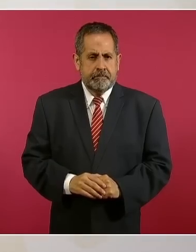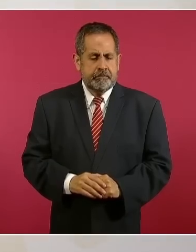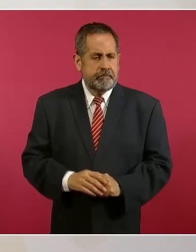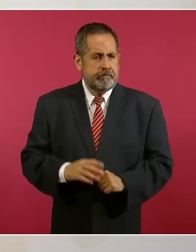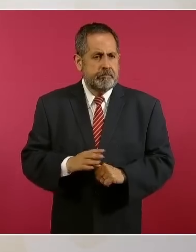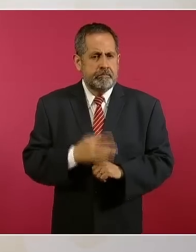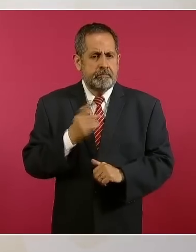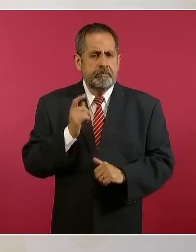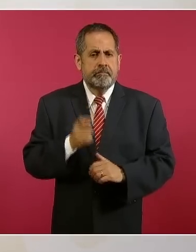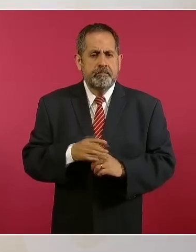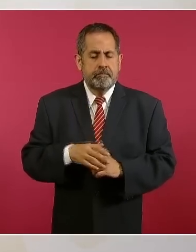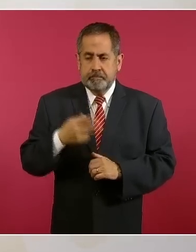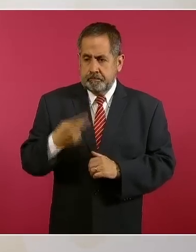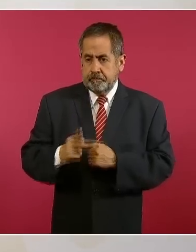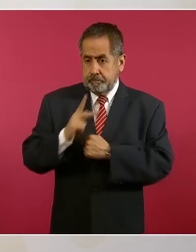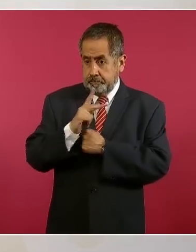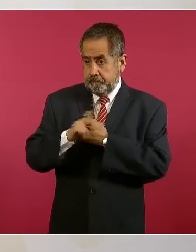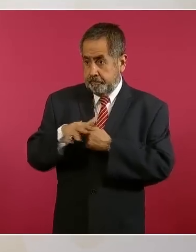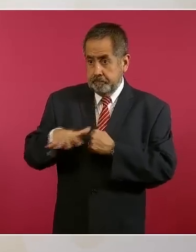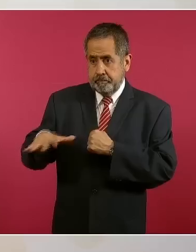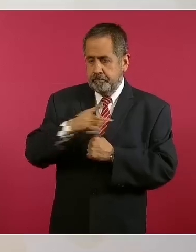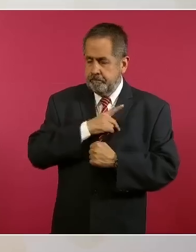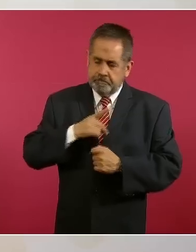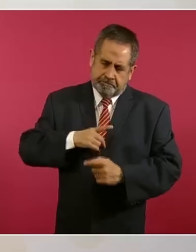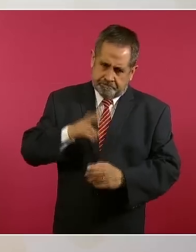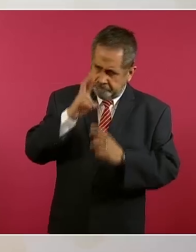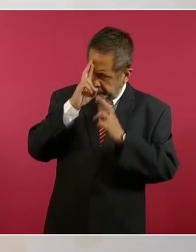este país merece todo,